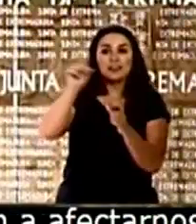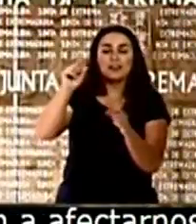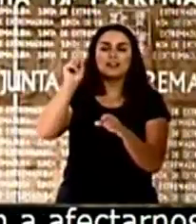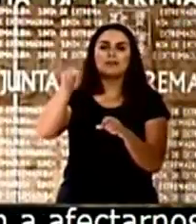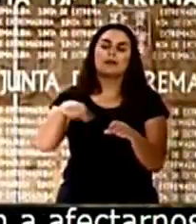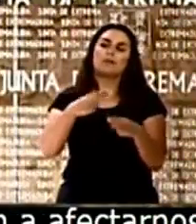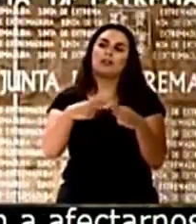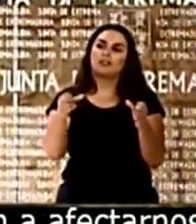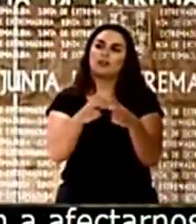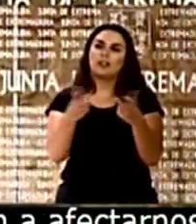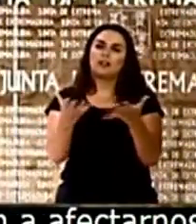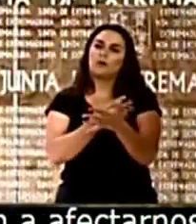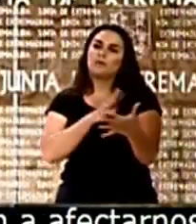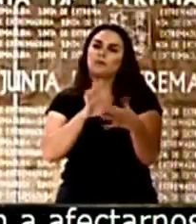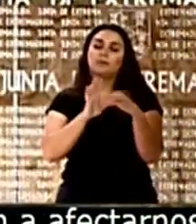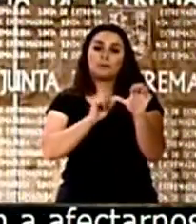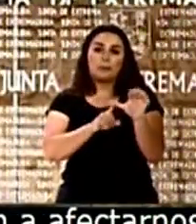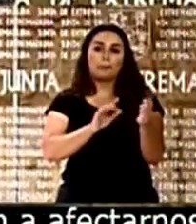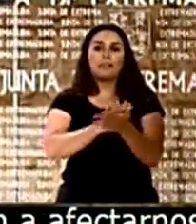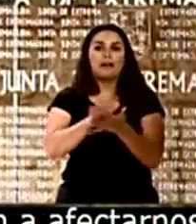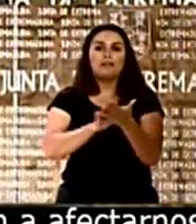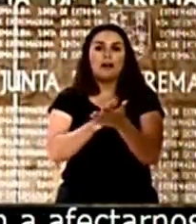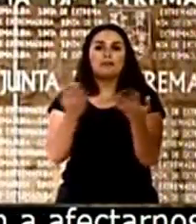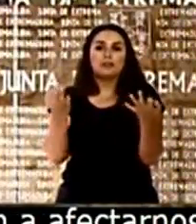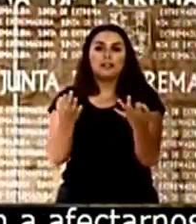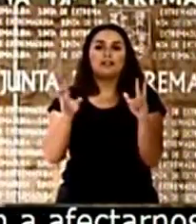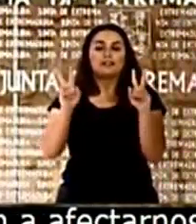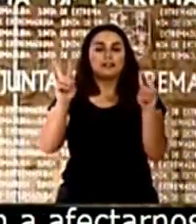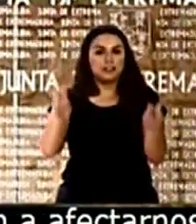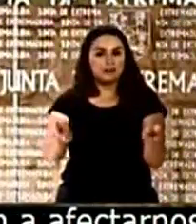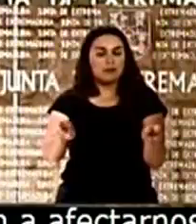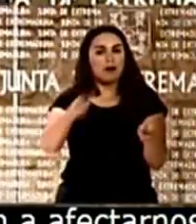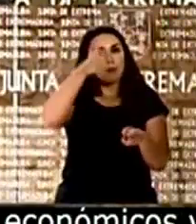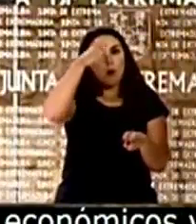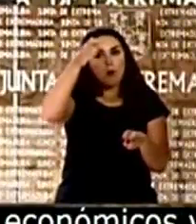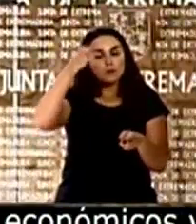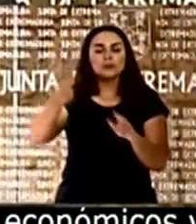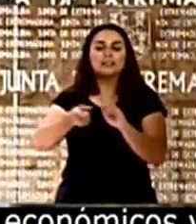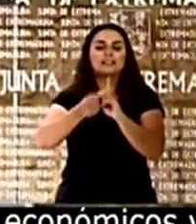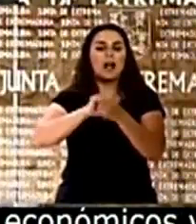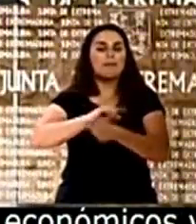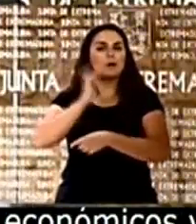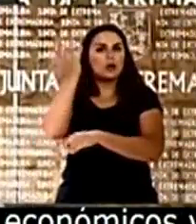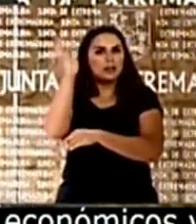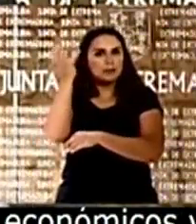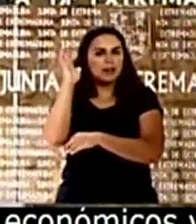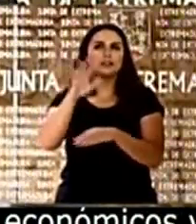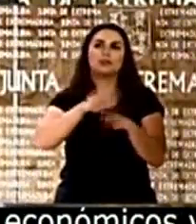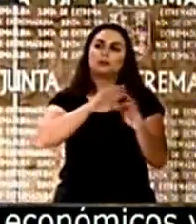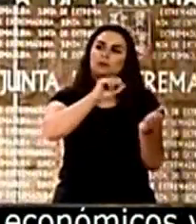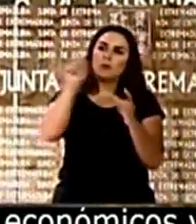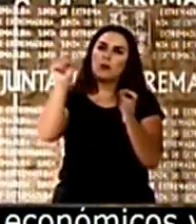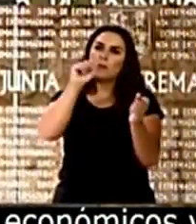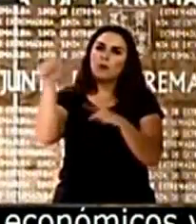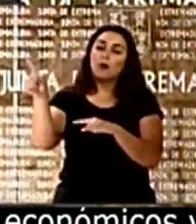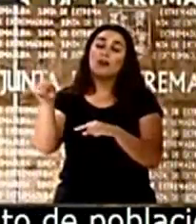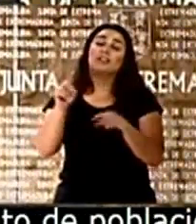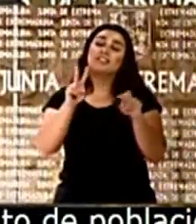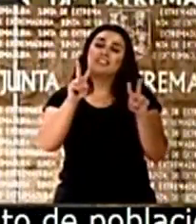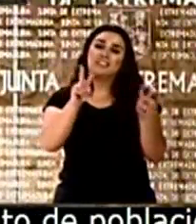que tengan que ver en Extremadura. Hablamos del incremento de la población, hablamos del cambio climático, de la desertización, de los flujos